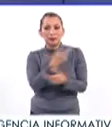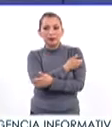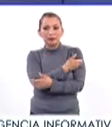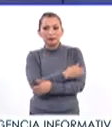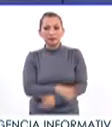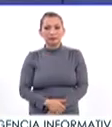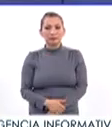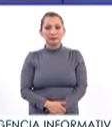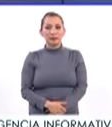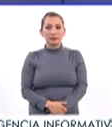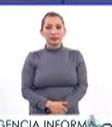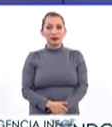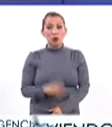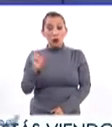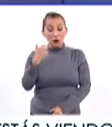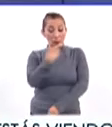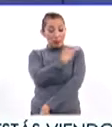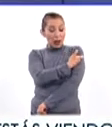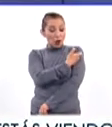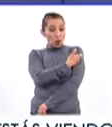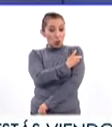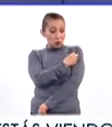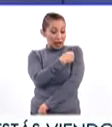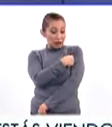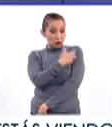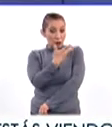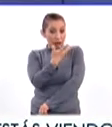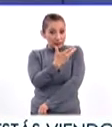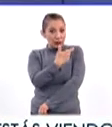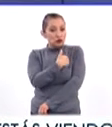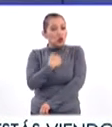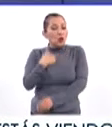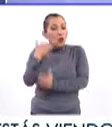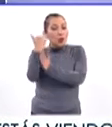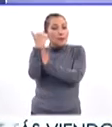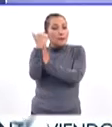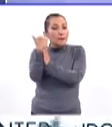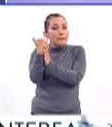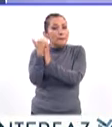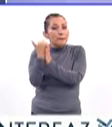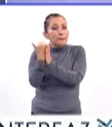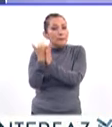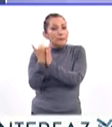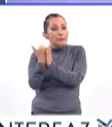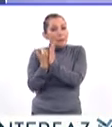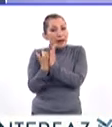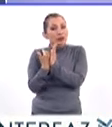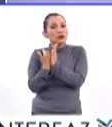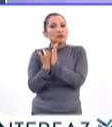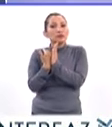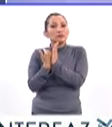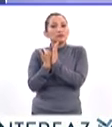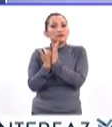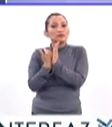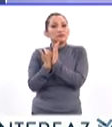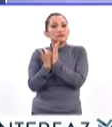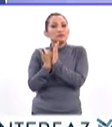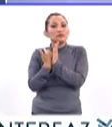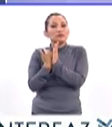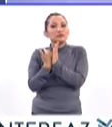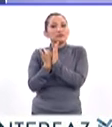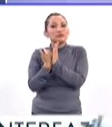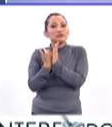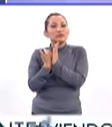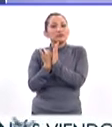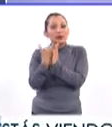vacuna. Al vacunarse no solamente estoy disminuyendo el que